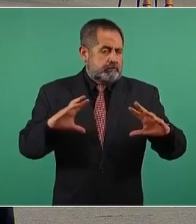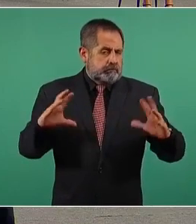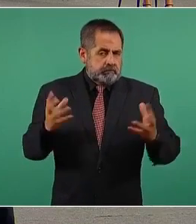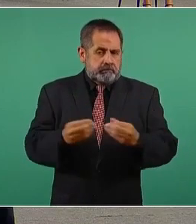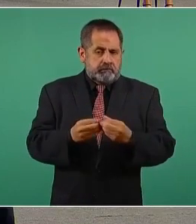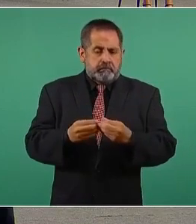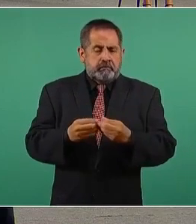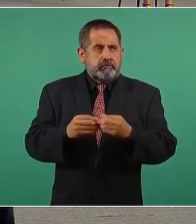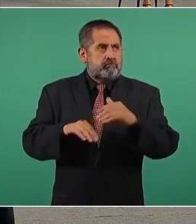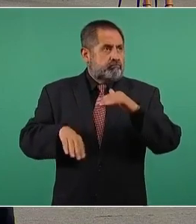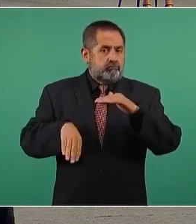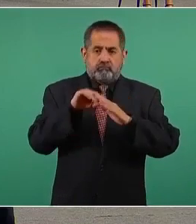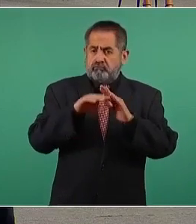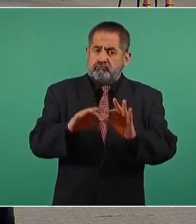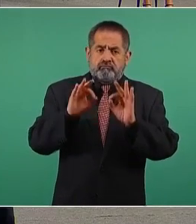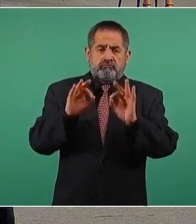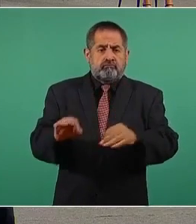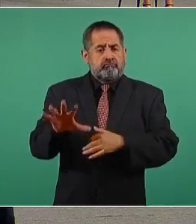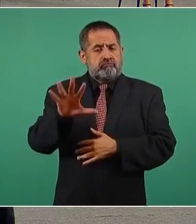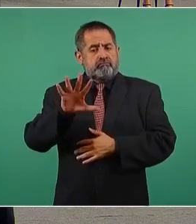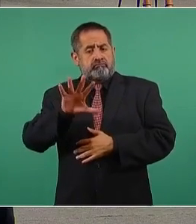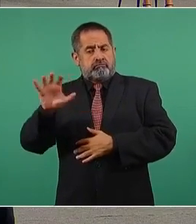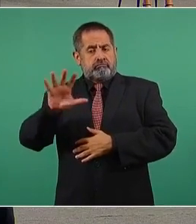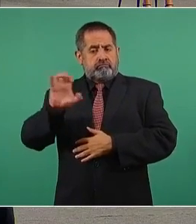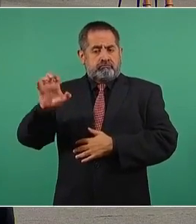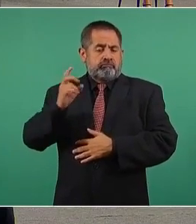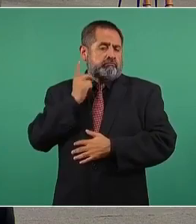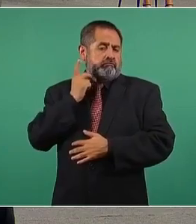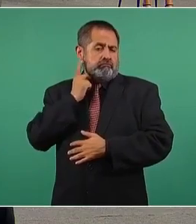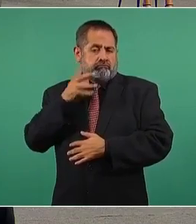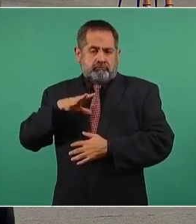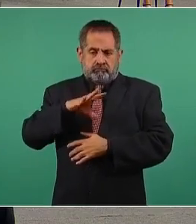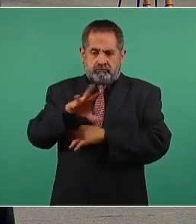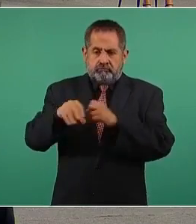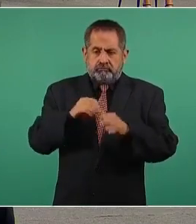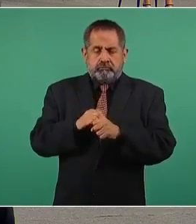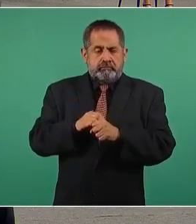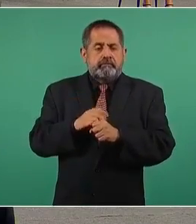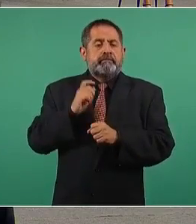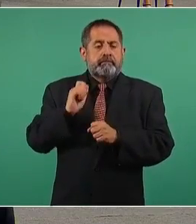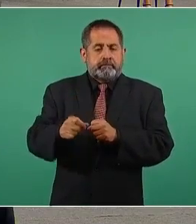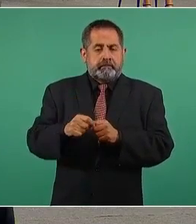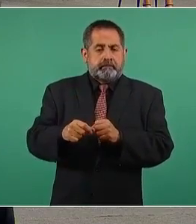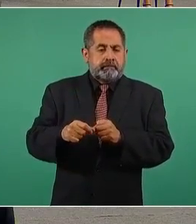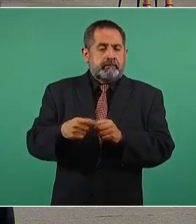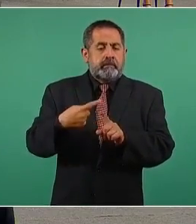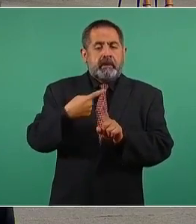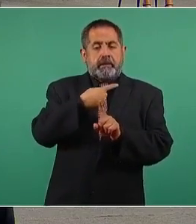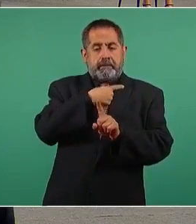para llegar a 500 legisladores en total, la mitad más uno,